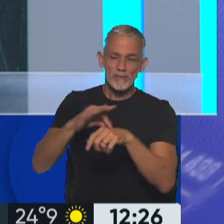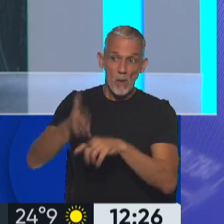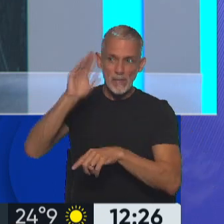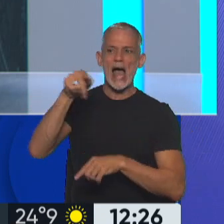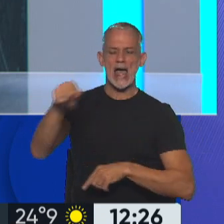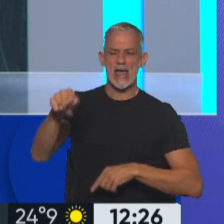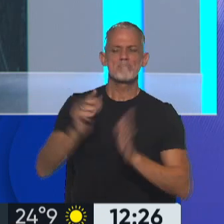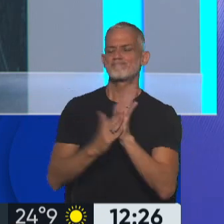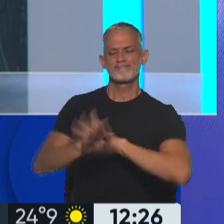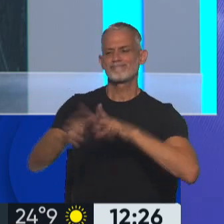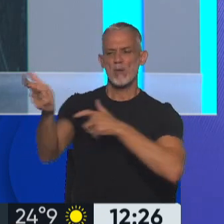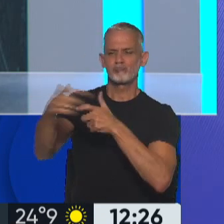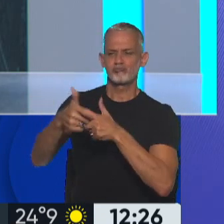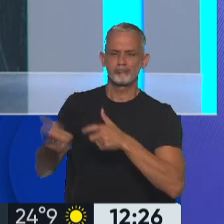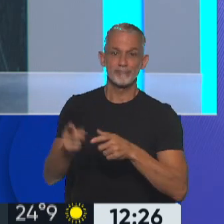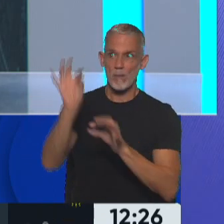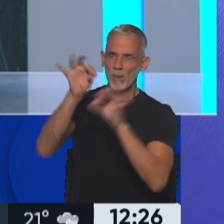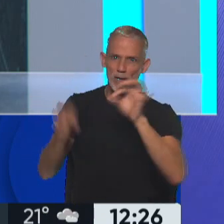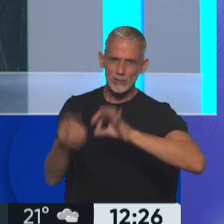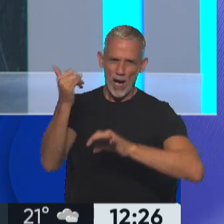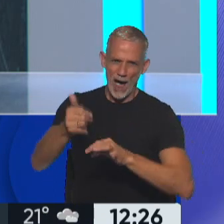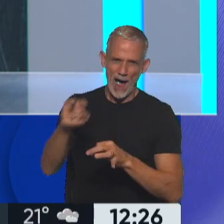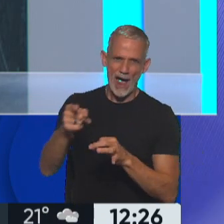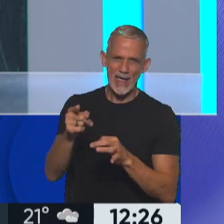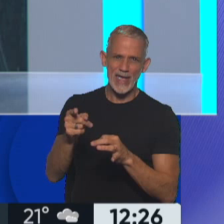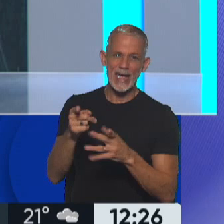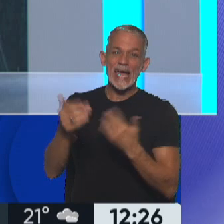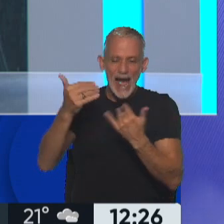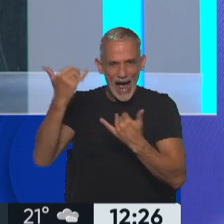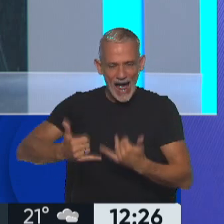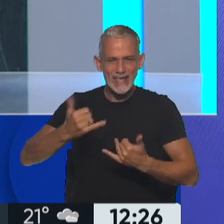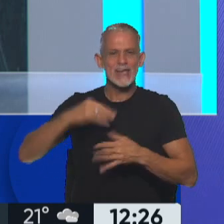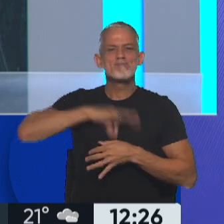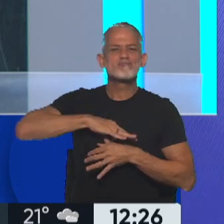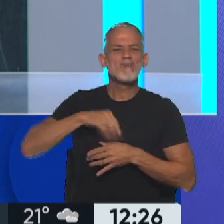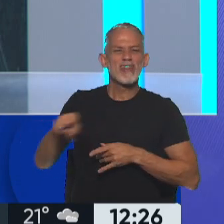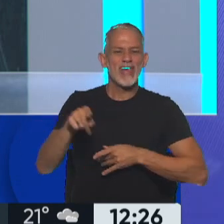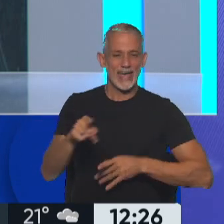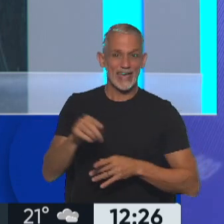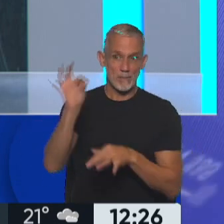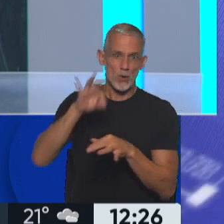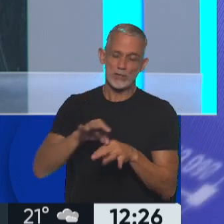es la mejor prueba de que ahí hay mosquito volando, adulto, que tiene el dengue. Entonces lo que hay que hacer es